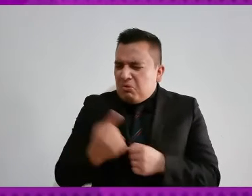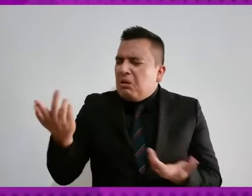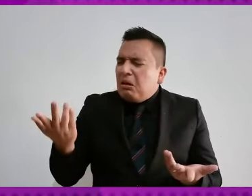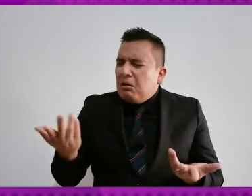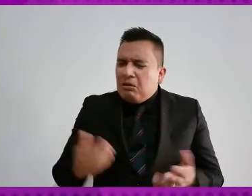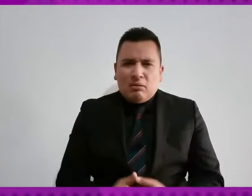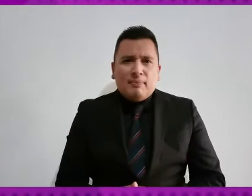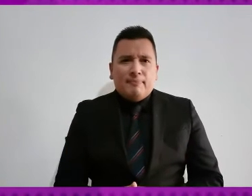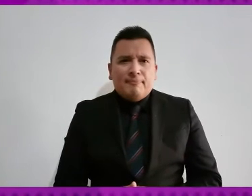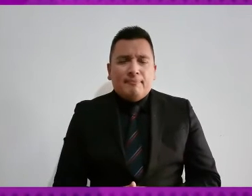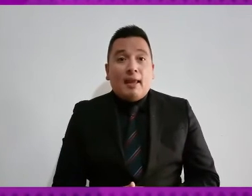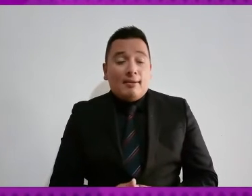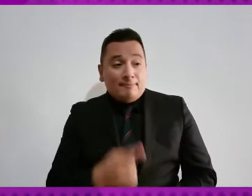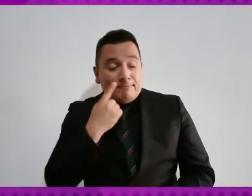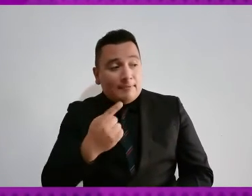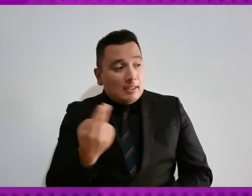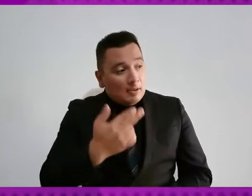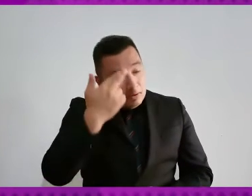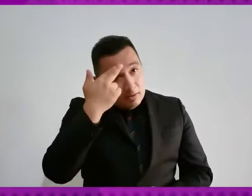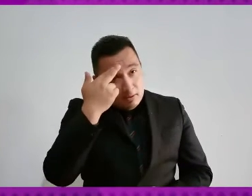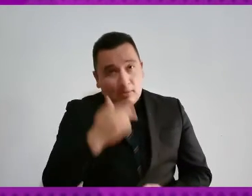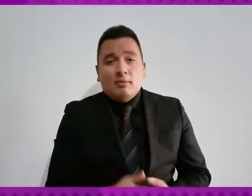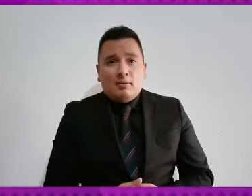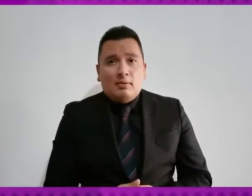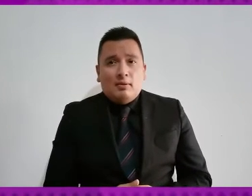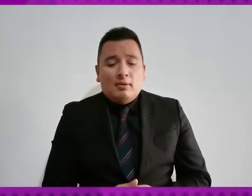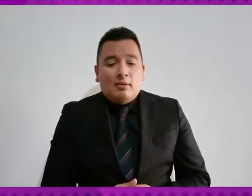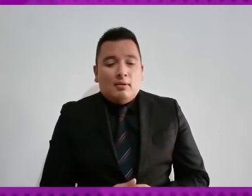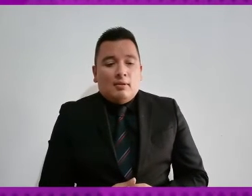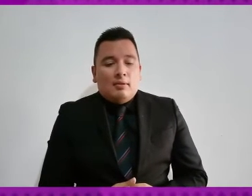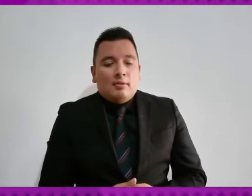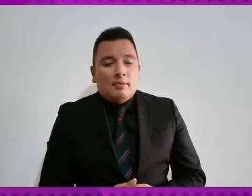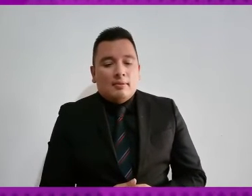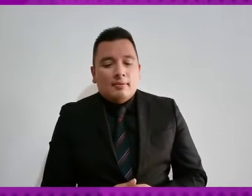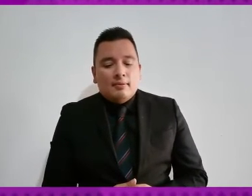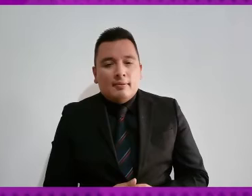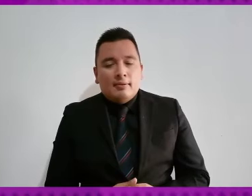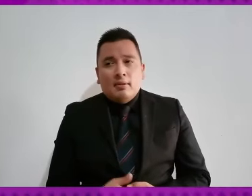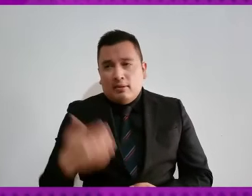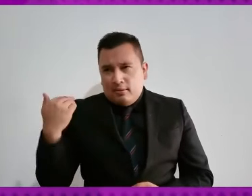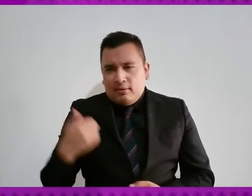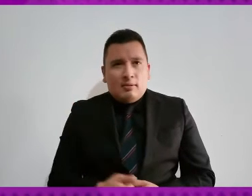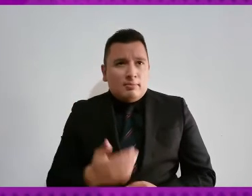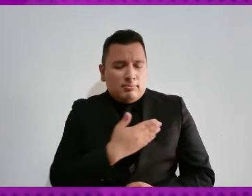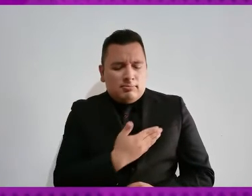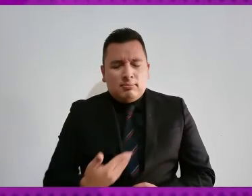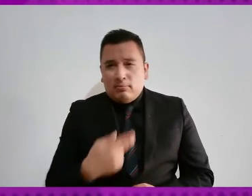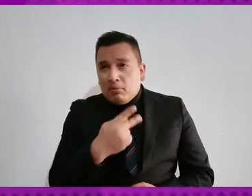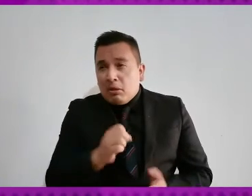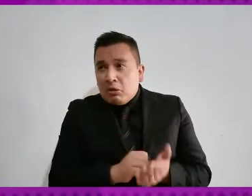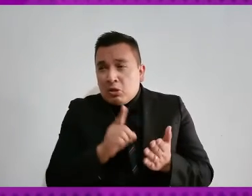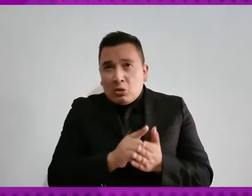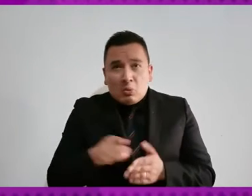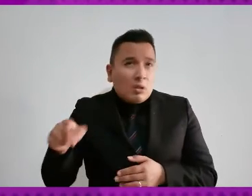diferencia? Bueno, a ver, hay que recordar que en su momento, cuando hizo el Ejecutivo la solicitud